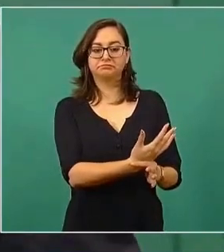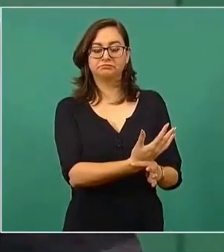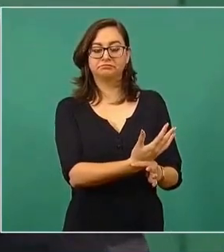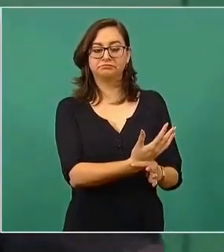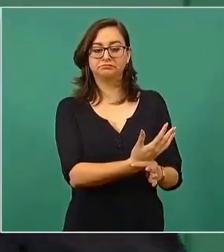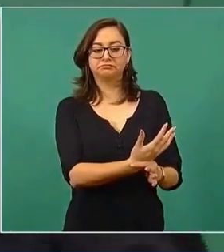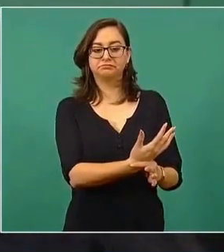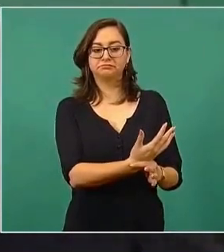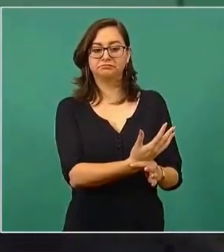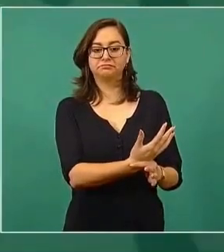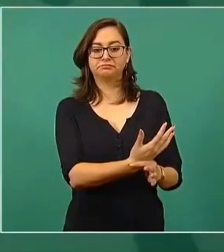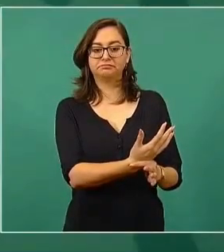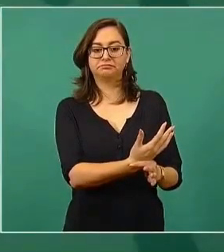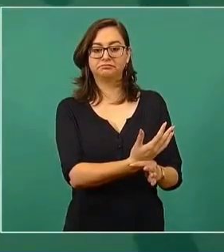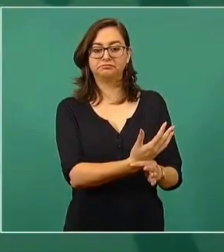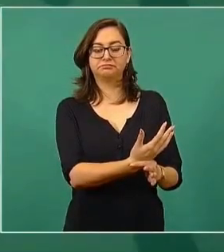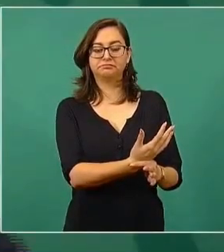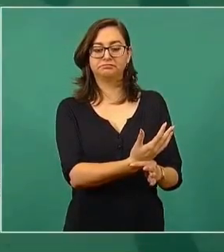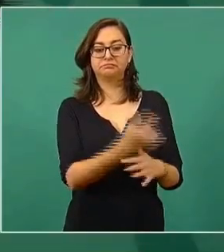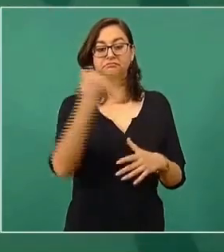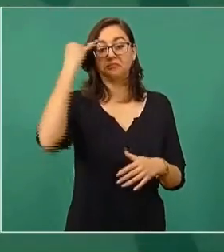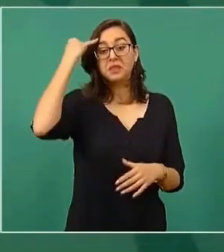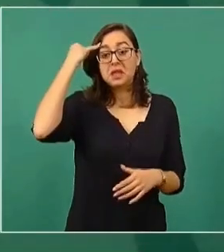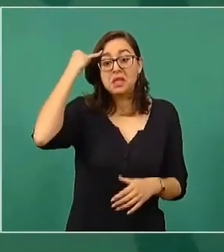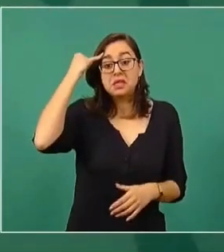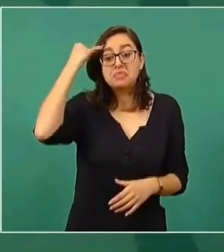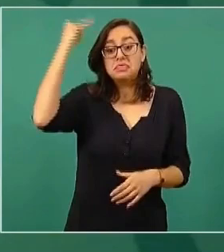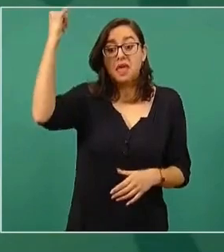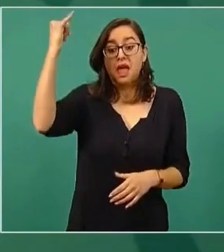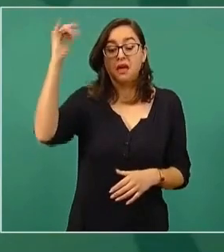iban a aumentar la producción petrolera